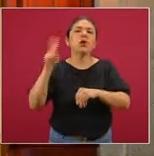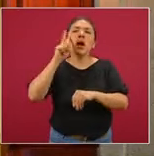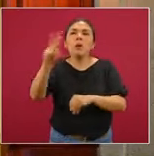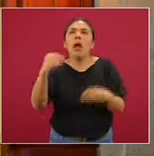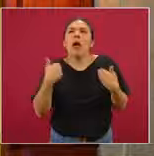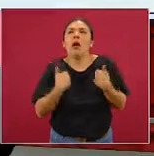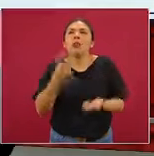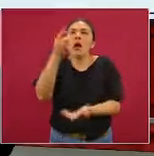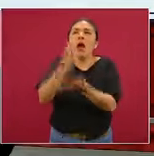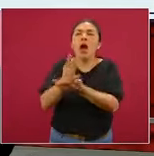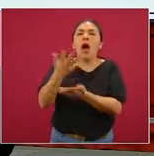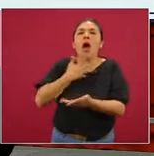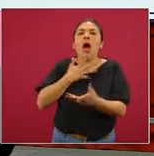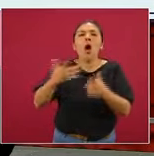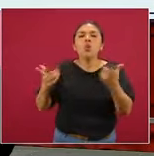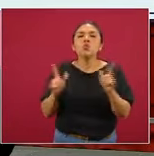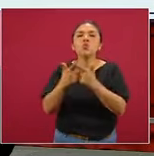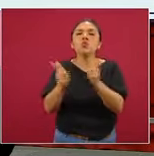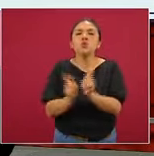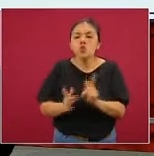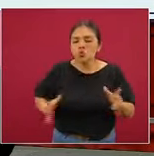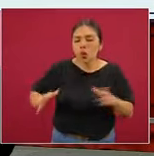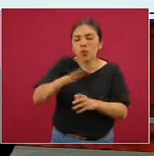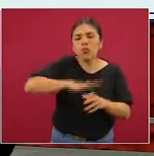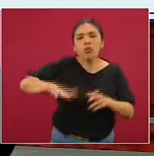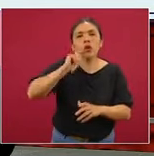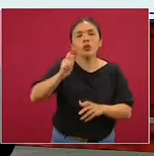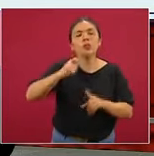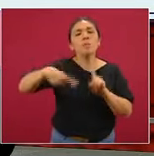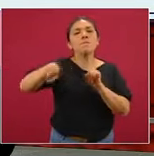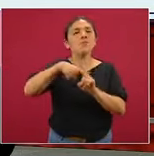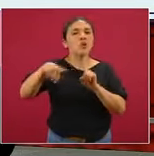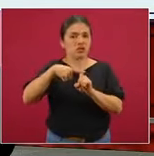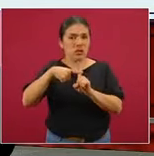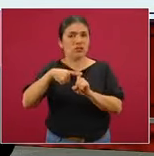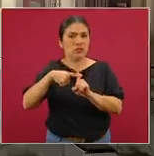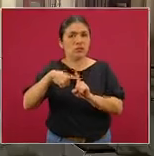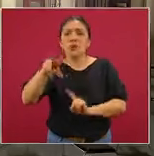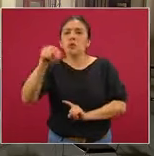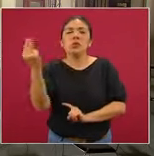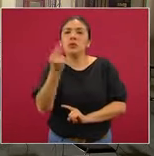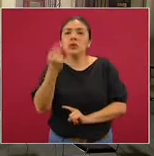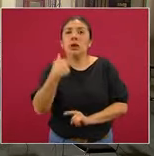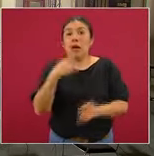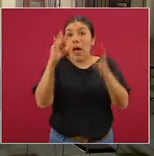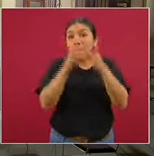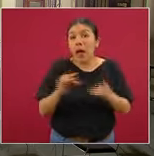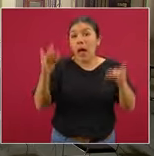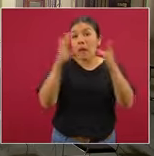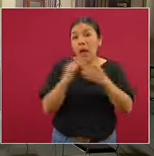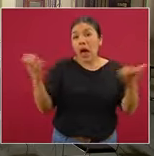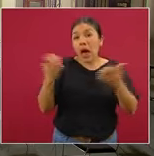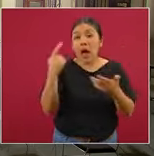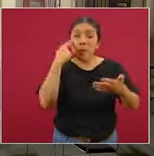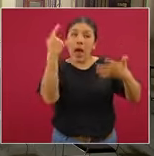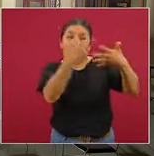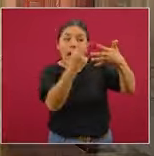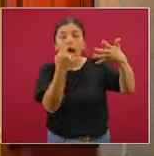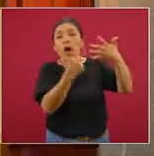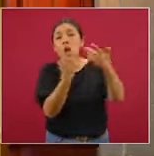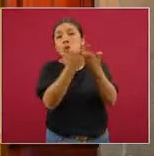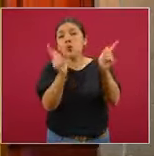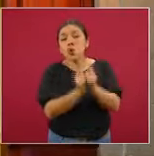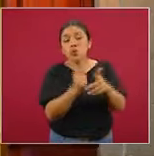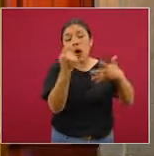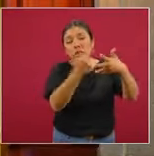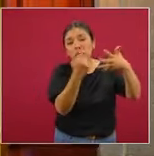parte de todo el grupo de casos confirmados. No necesariamente vamos a estar realizando la diferenciación entre estos